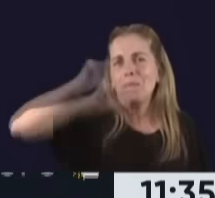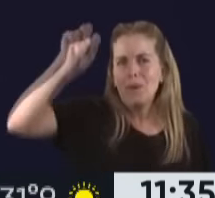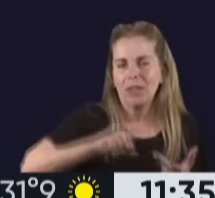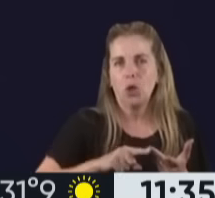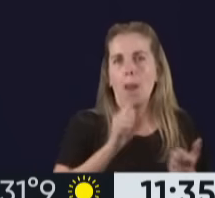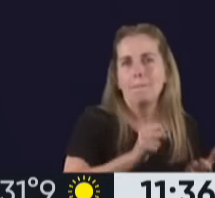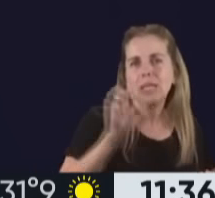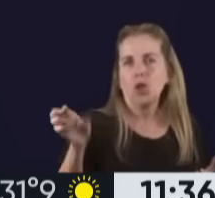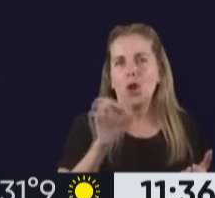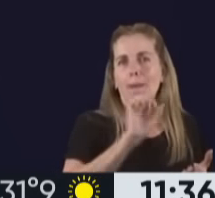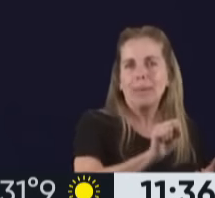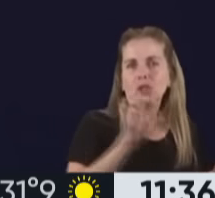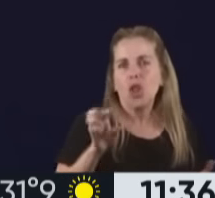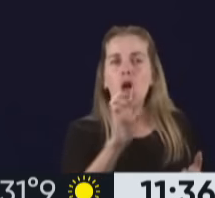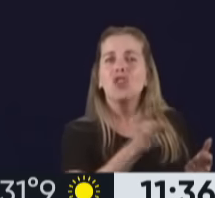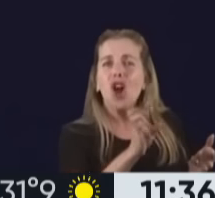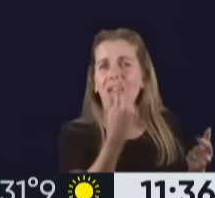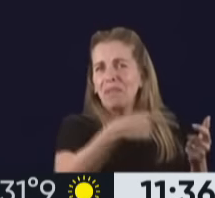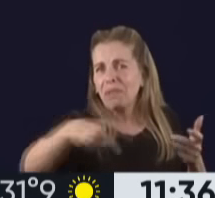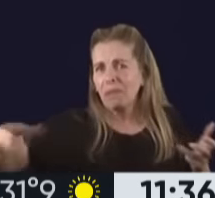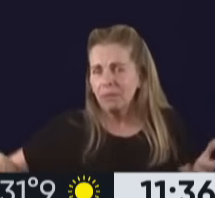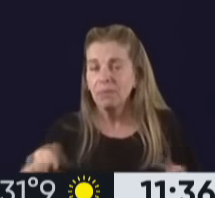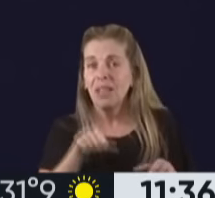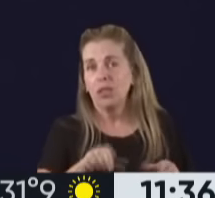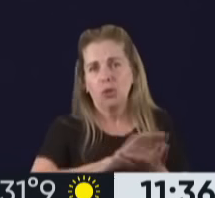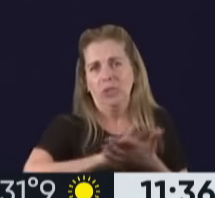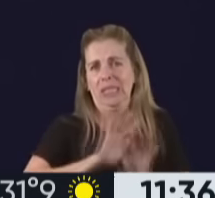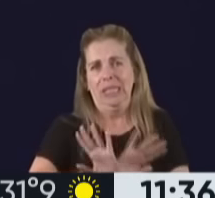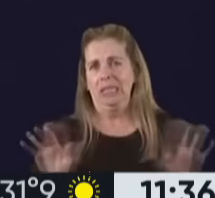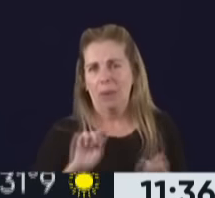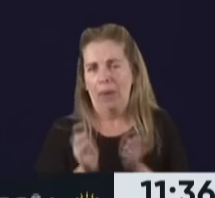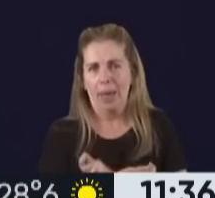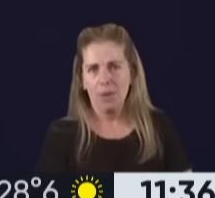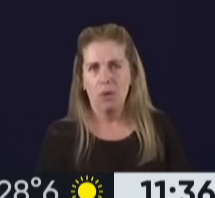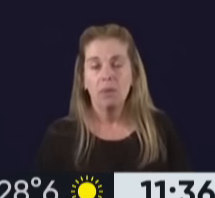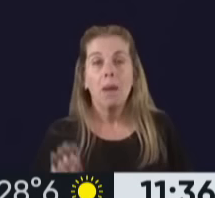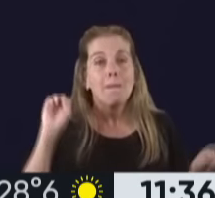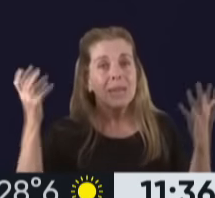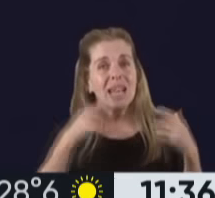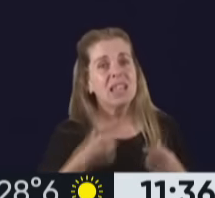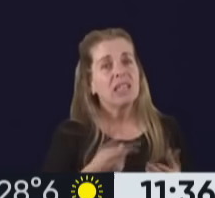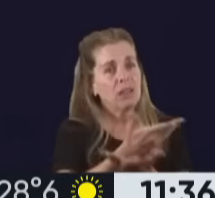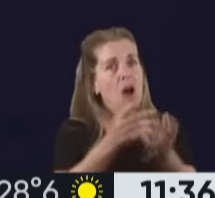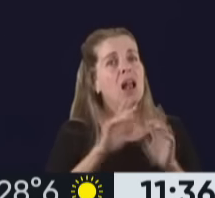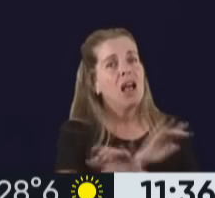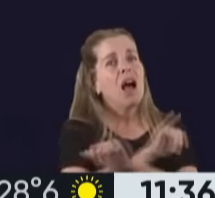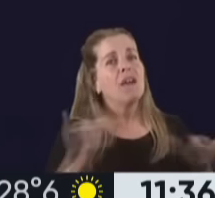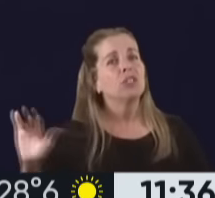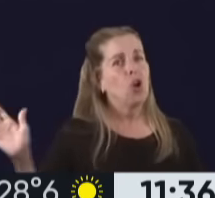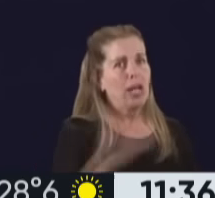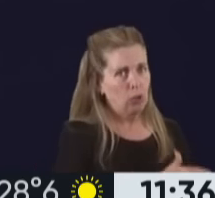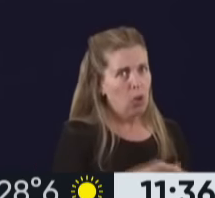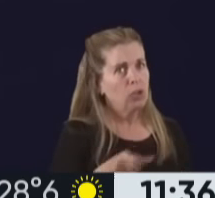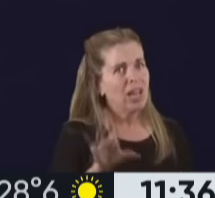cambio. Todo esto es cosa del pasado. El presidente se lo dijo a todos los argentinos. Salir del pozo